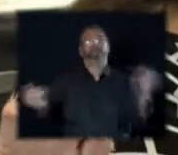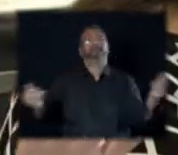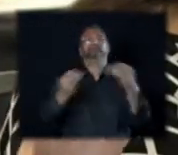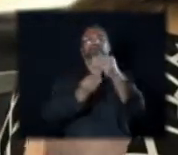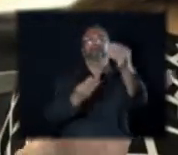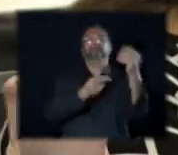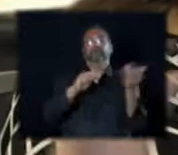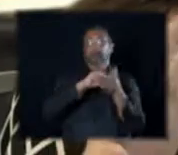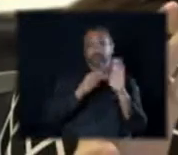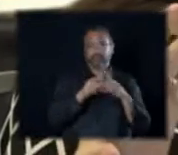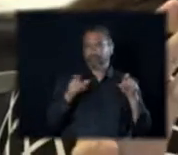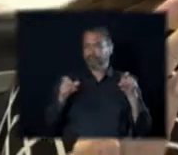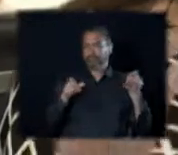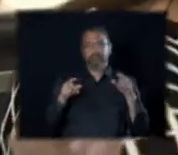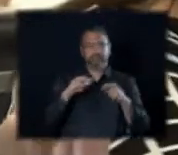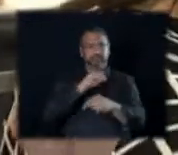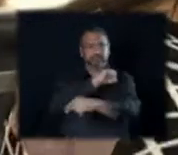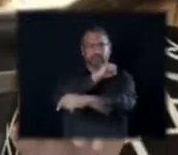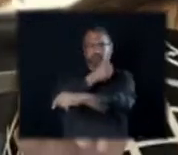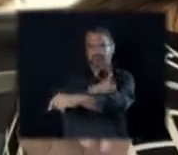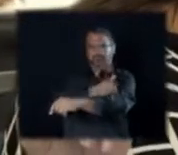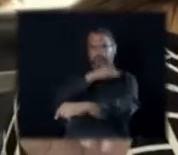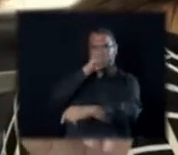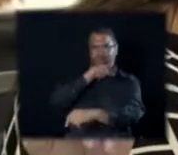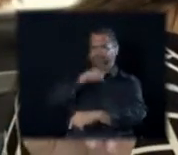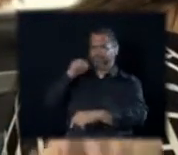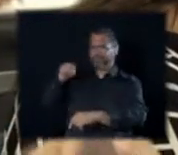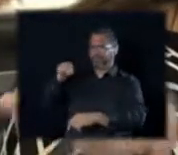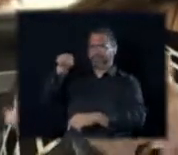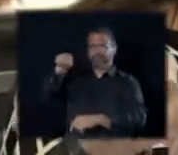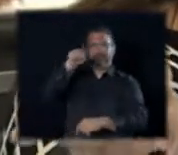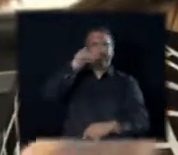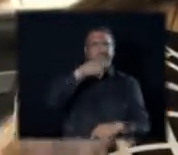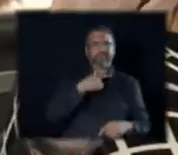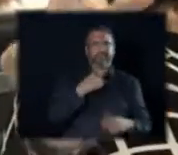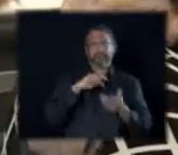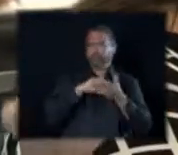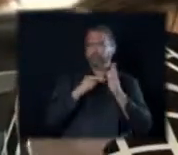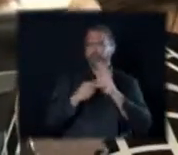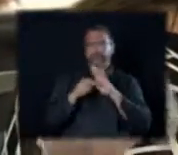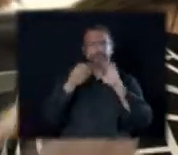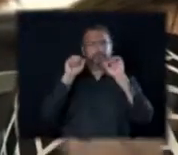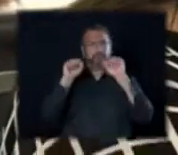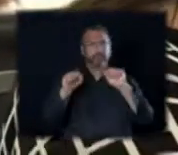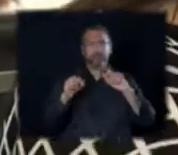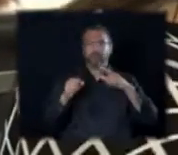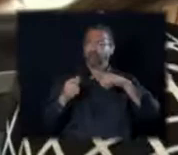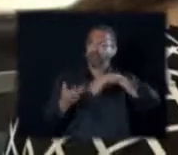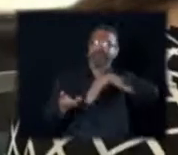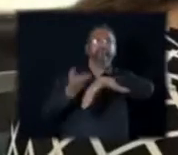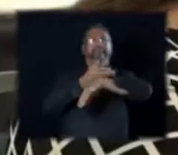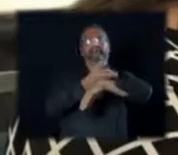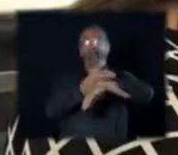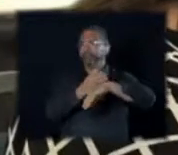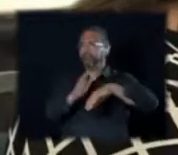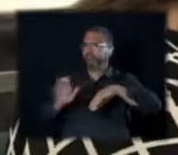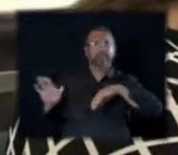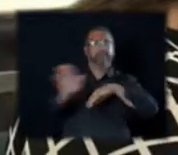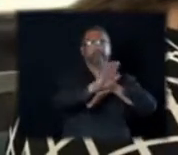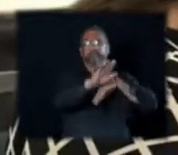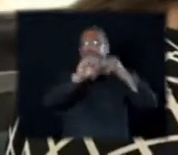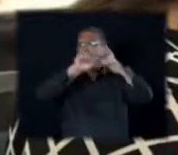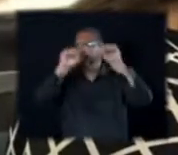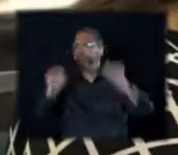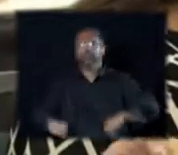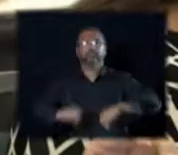a descentralizar, le tienen que dar la autoridad a esas agencias para añadir y mejorar, entre comillas, sus